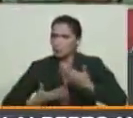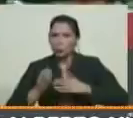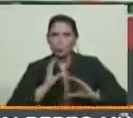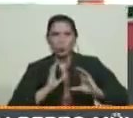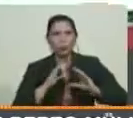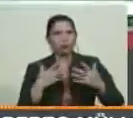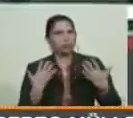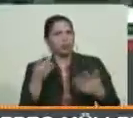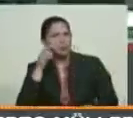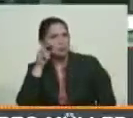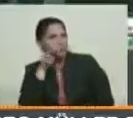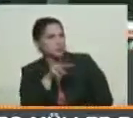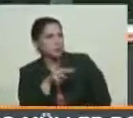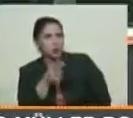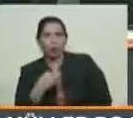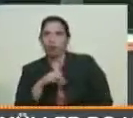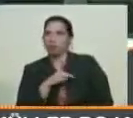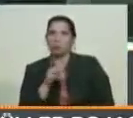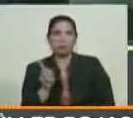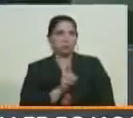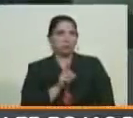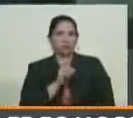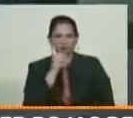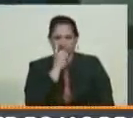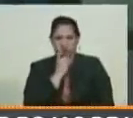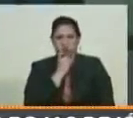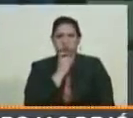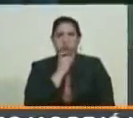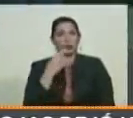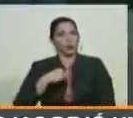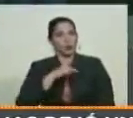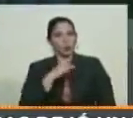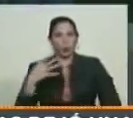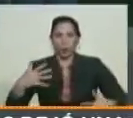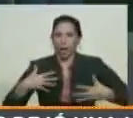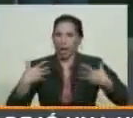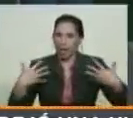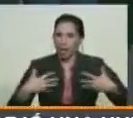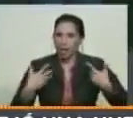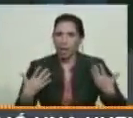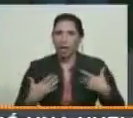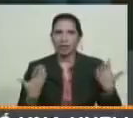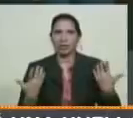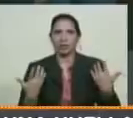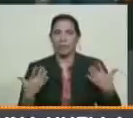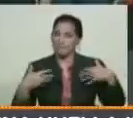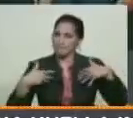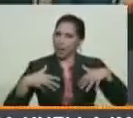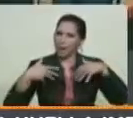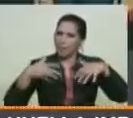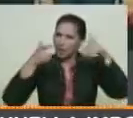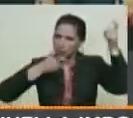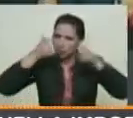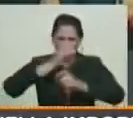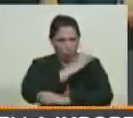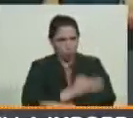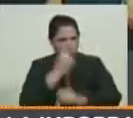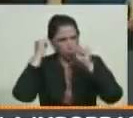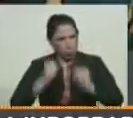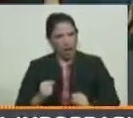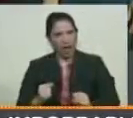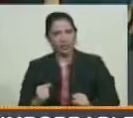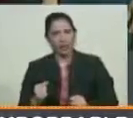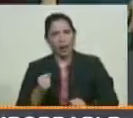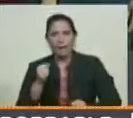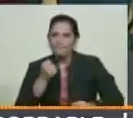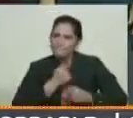Que nosotros no andamos amargados, que nosotros andamos alegres, que cuando hay una marcha del chavismo lo que hay es fuerza, lo que hay es energía, lo que hay es